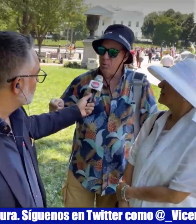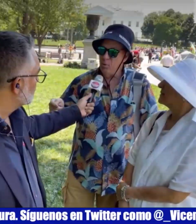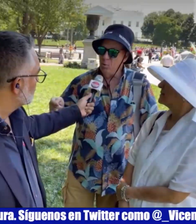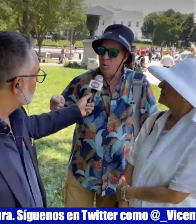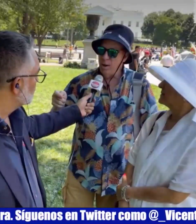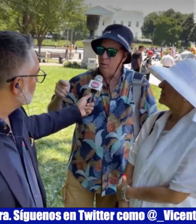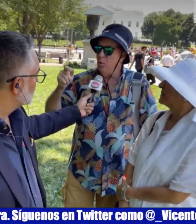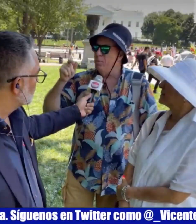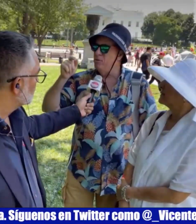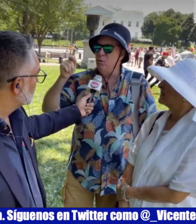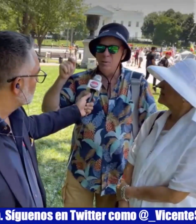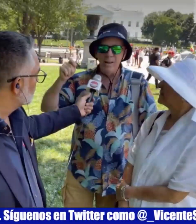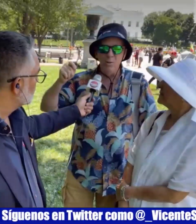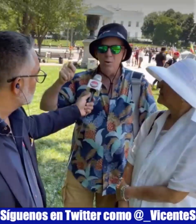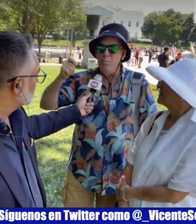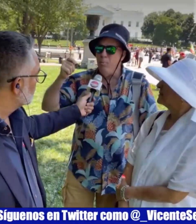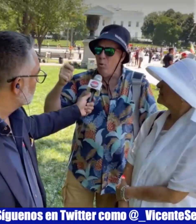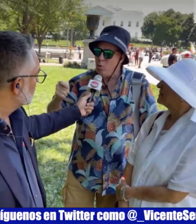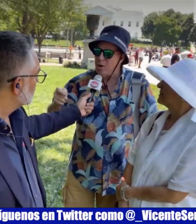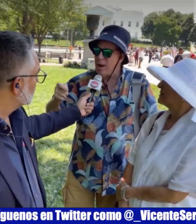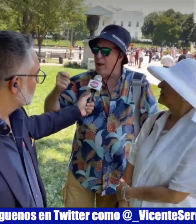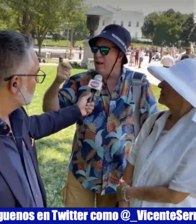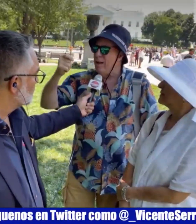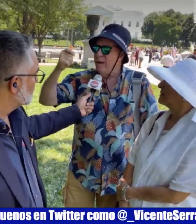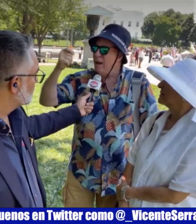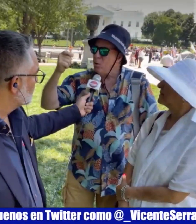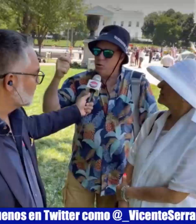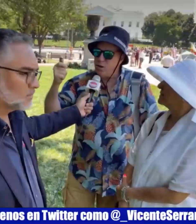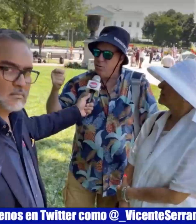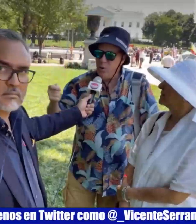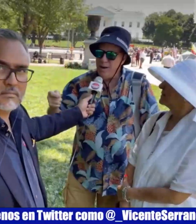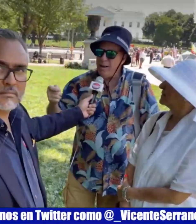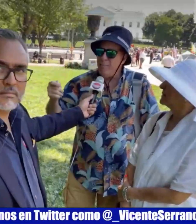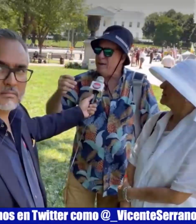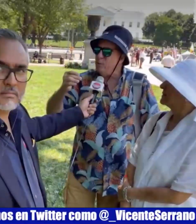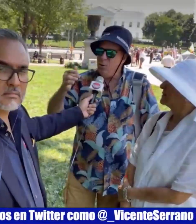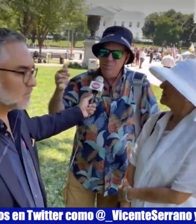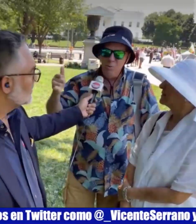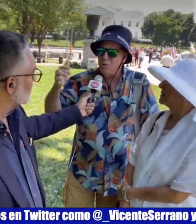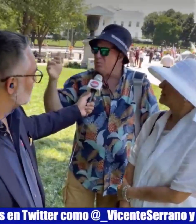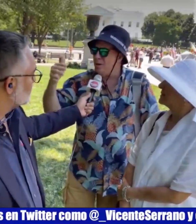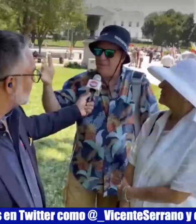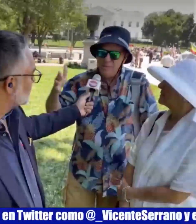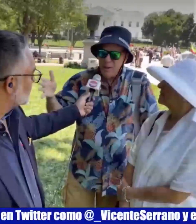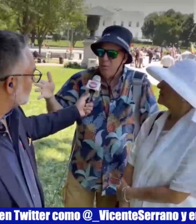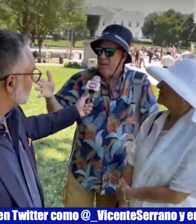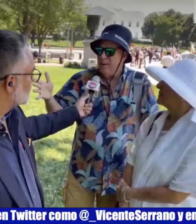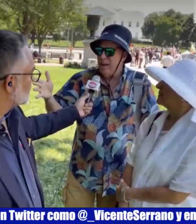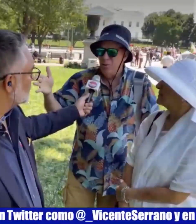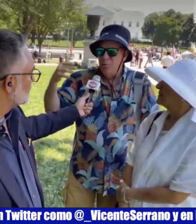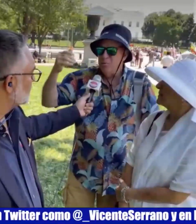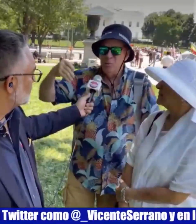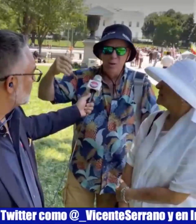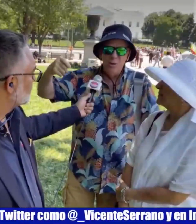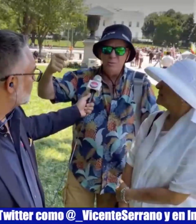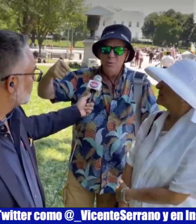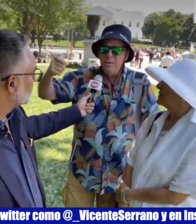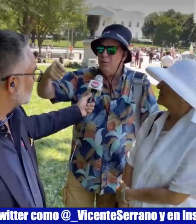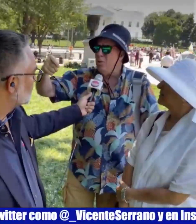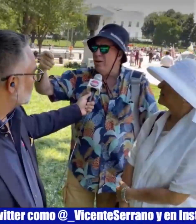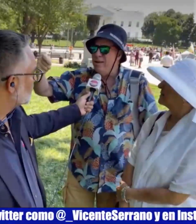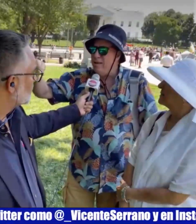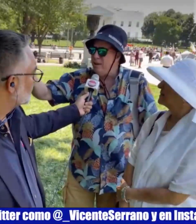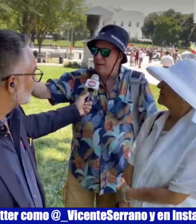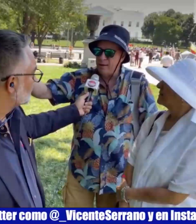ayudar al pueblo cubano, López Obrador busca las cosas buenas para todo el mundo, no solamente para los mexicanos. López Obrador es